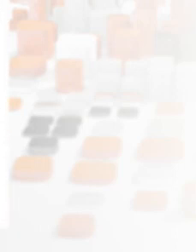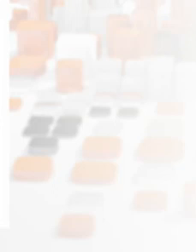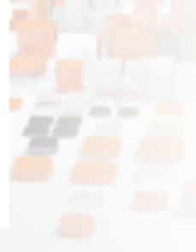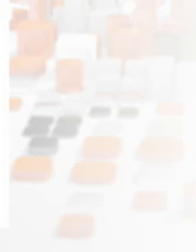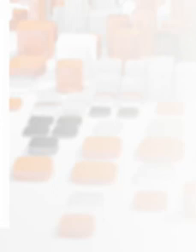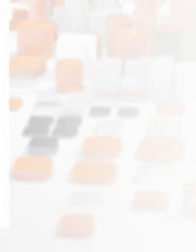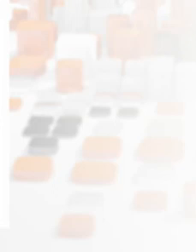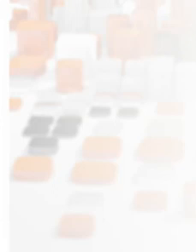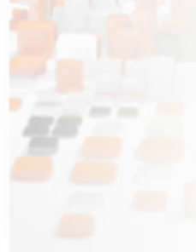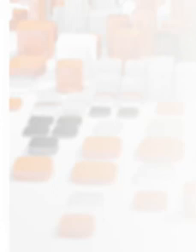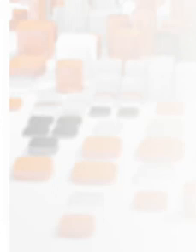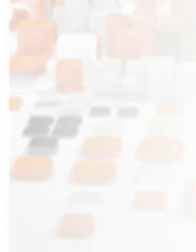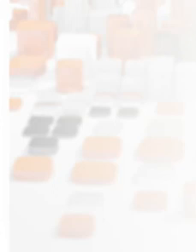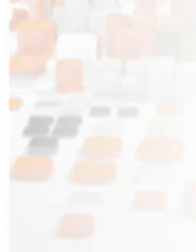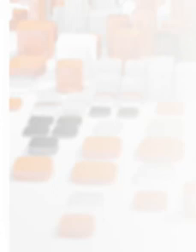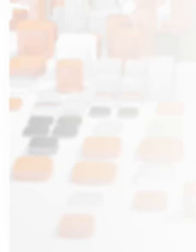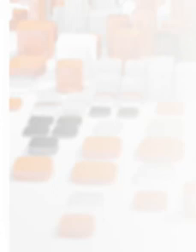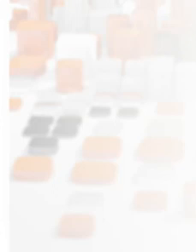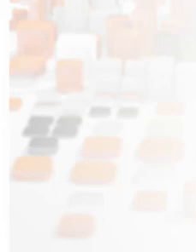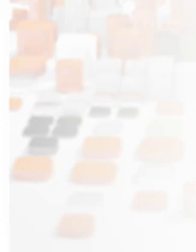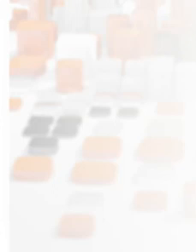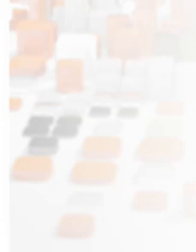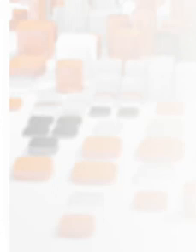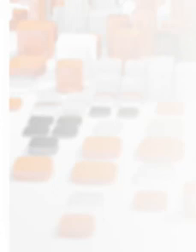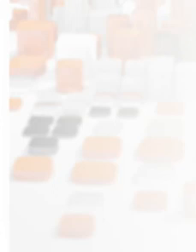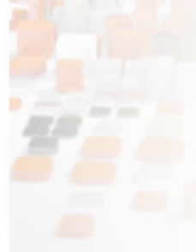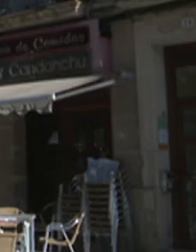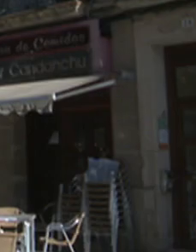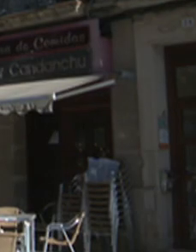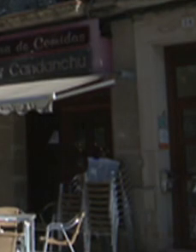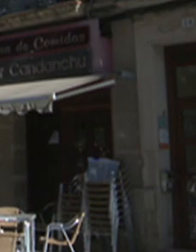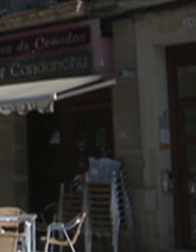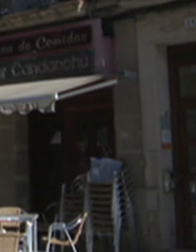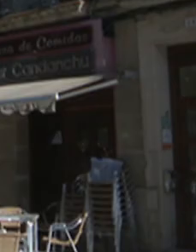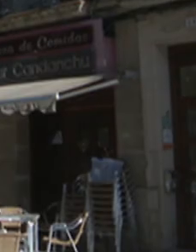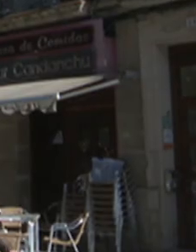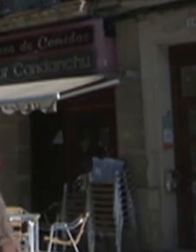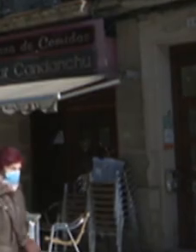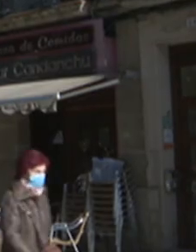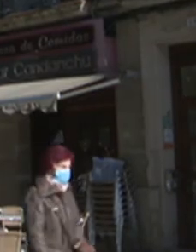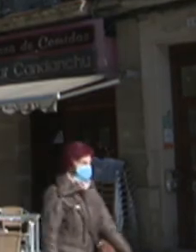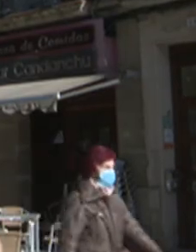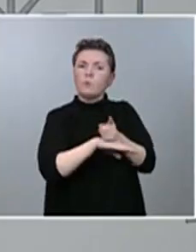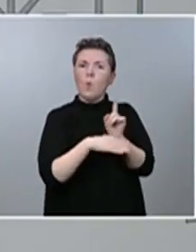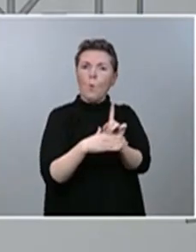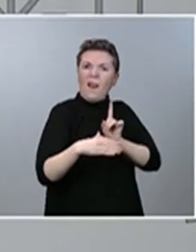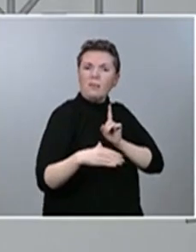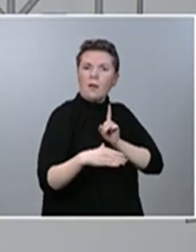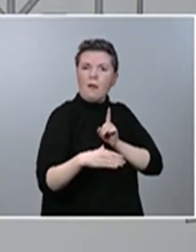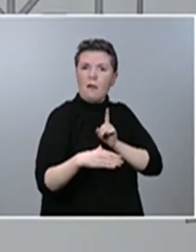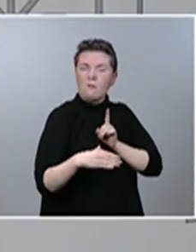se vacunarán los que tengan entre 45 y 55 años sobre la relajación de las restricciones